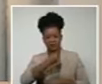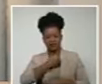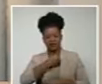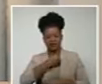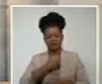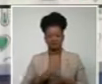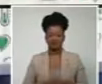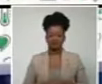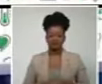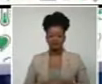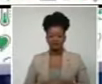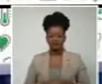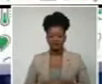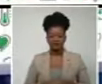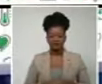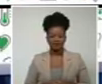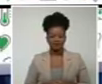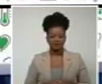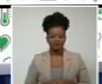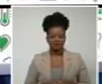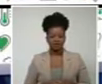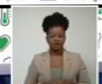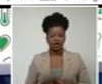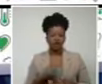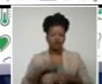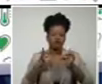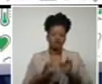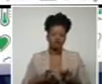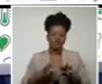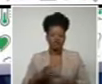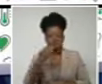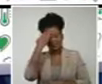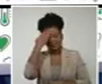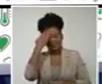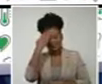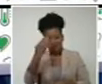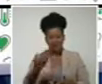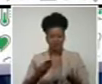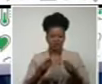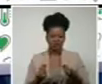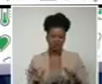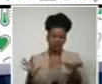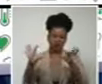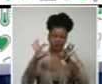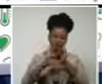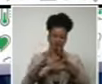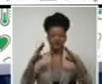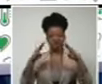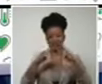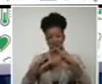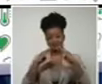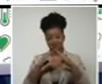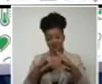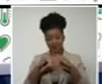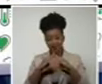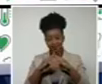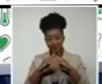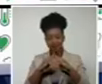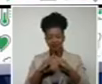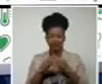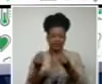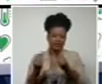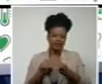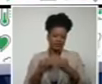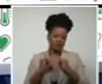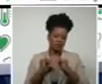casa. Yo siempre te agradezco mucho, Dianic, por este contacto desde tu casa, porque además nos acerca a cómo nuestros amigos